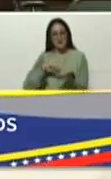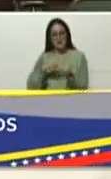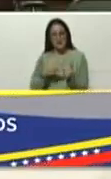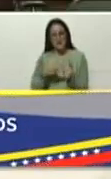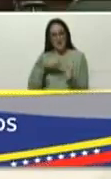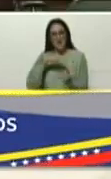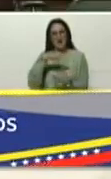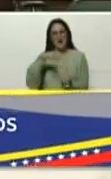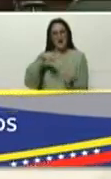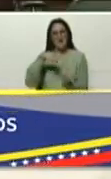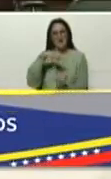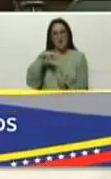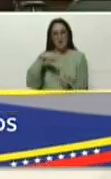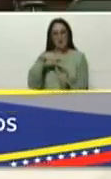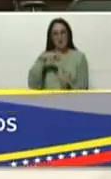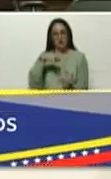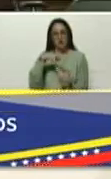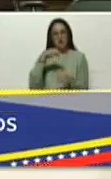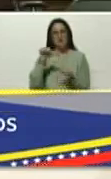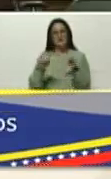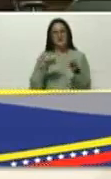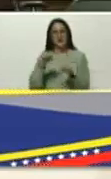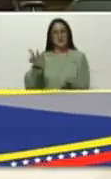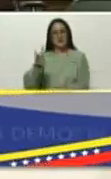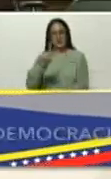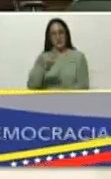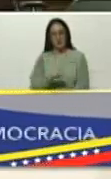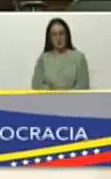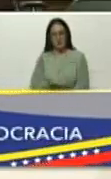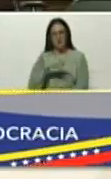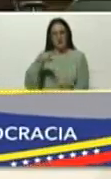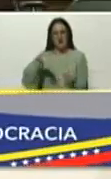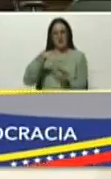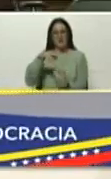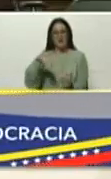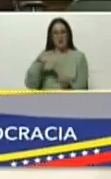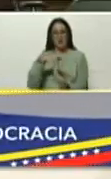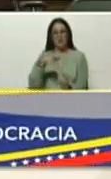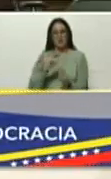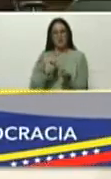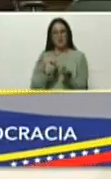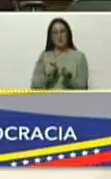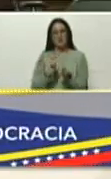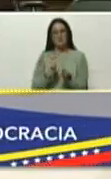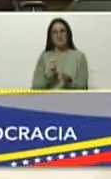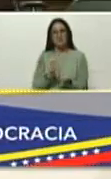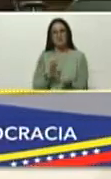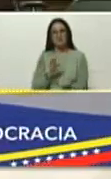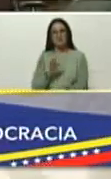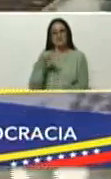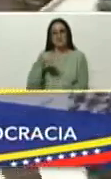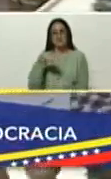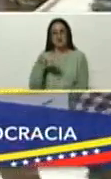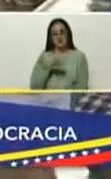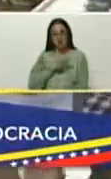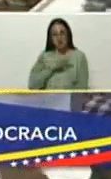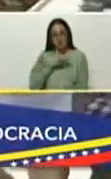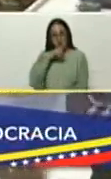es la revolución del siglo XXI. Es una revolución desde nuestras